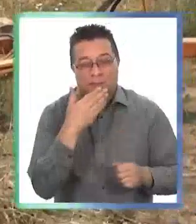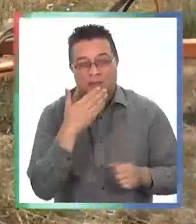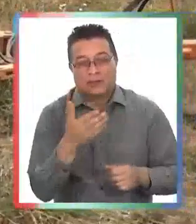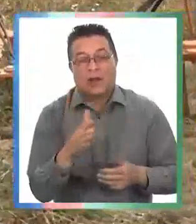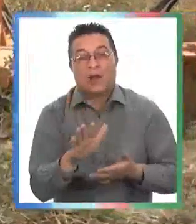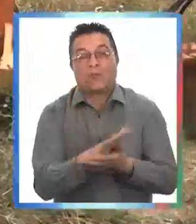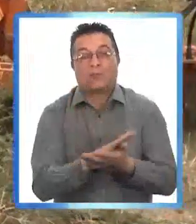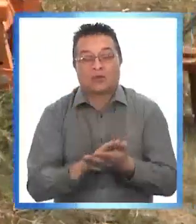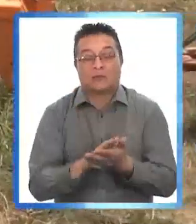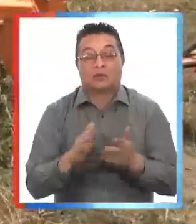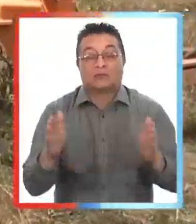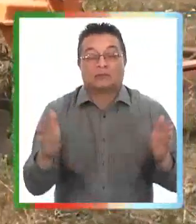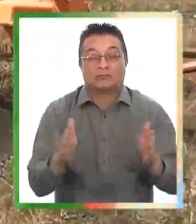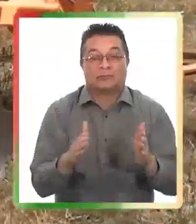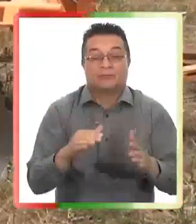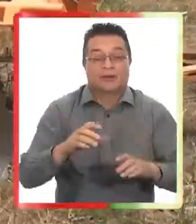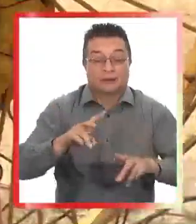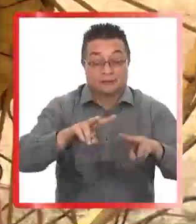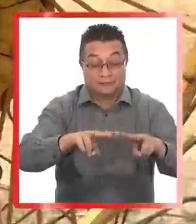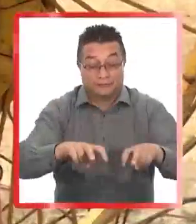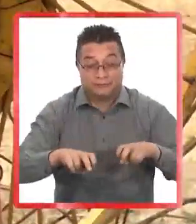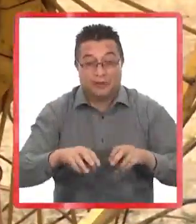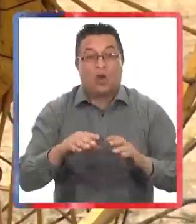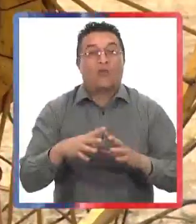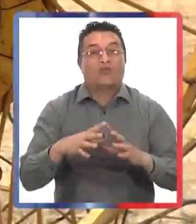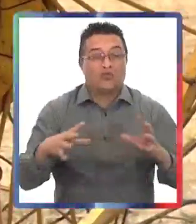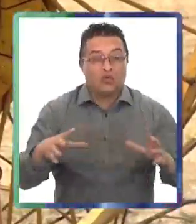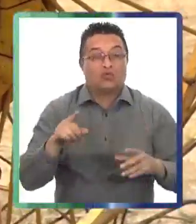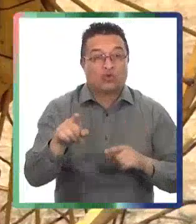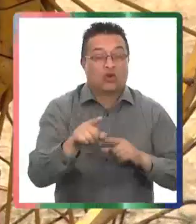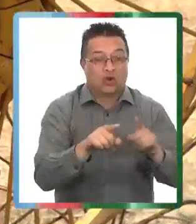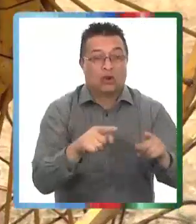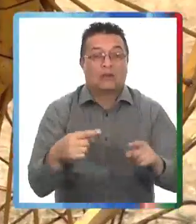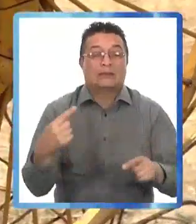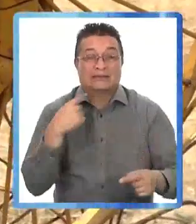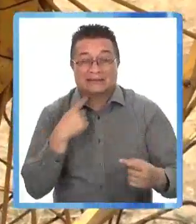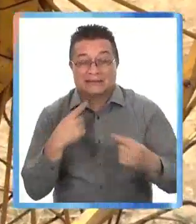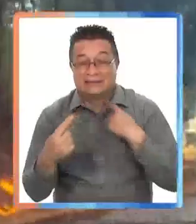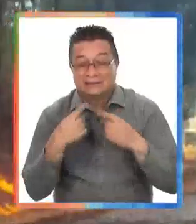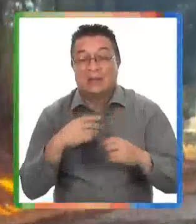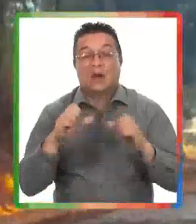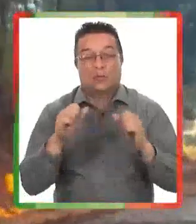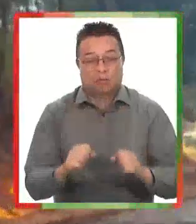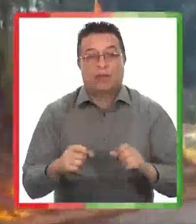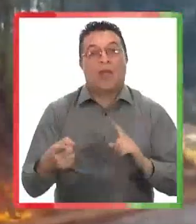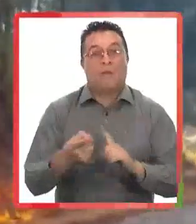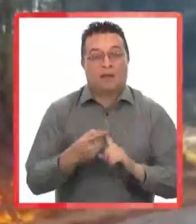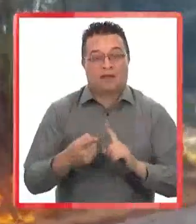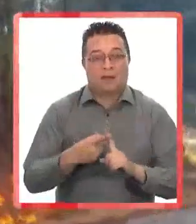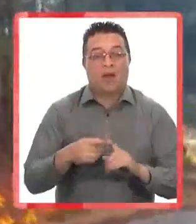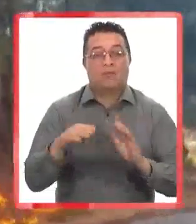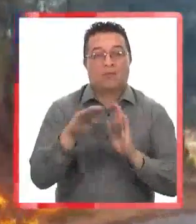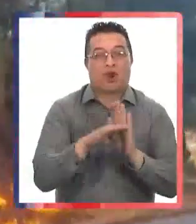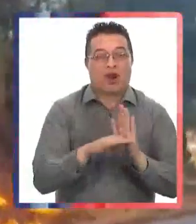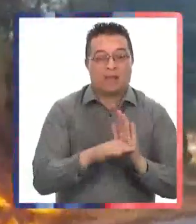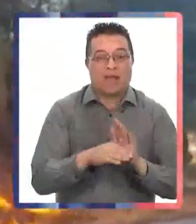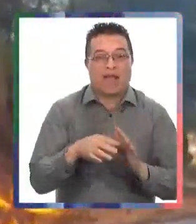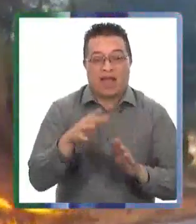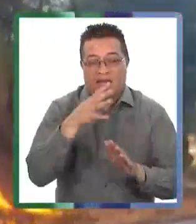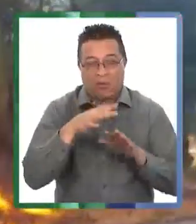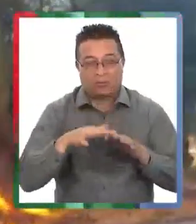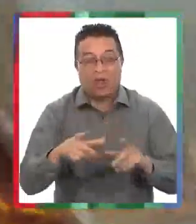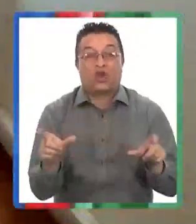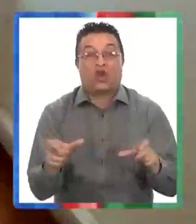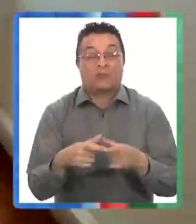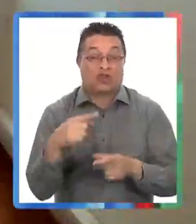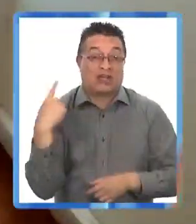afectados, puedan participar de los programas de riego que tiene la Comisión Nacional de Riego. Entonces vamos a ir con asistencia técnica a estos